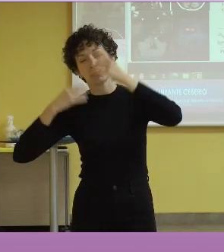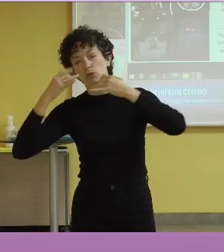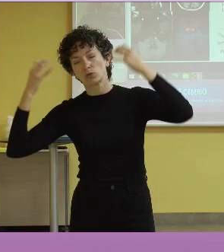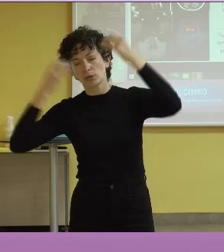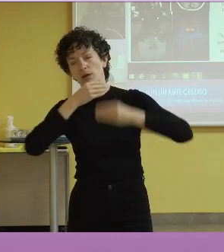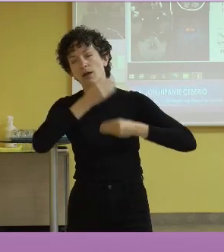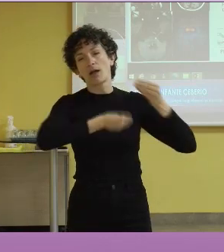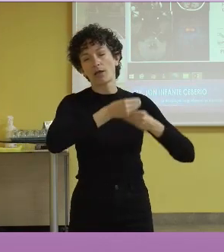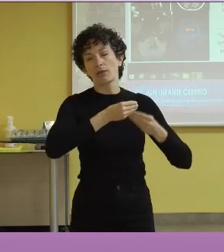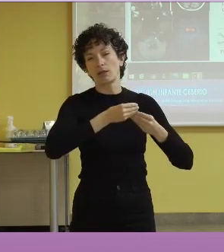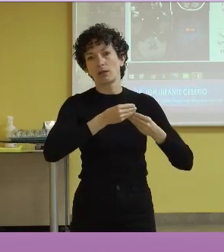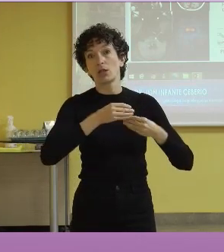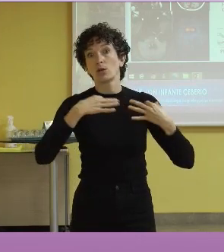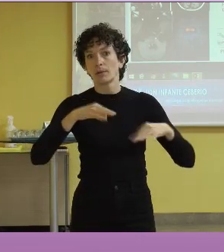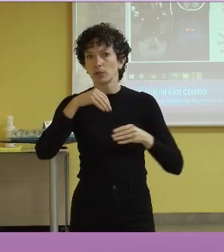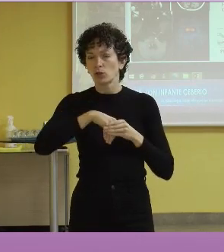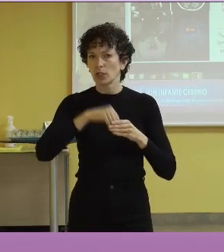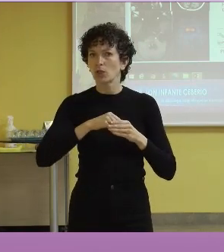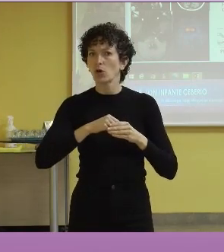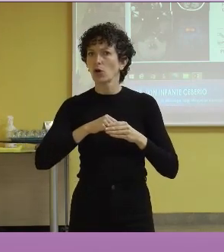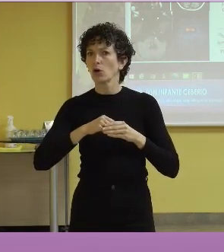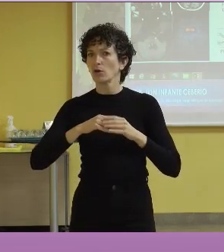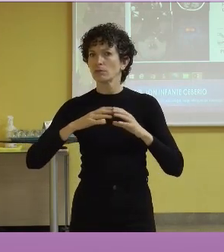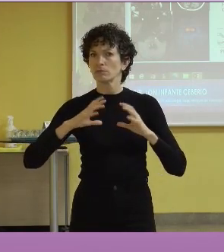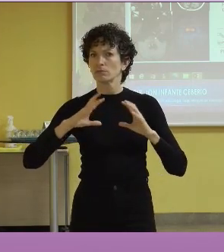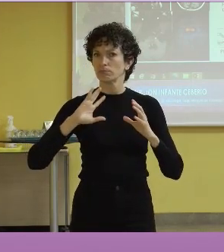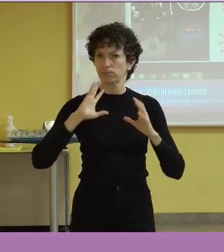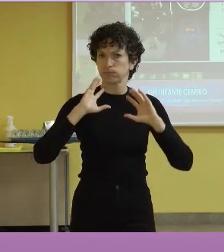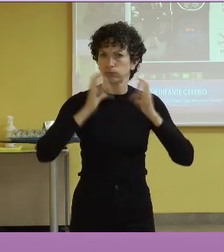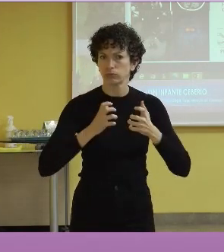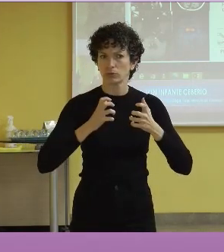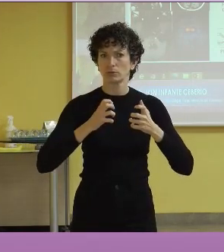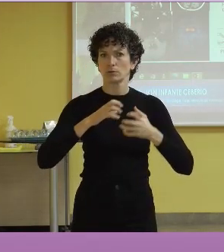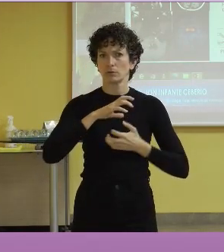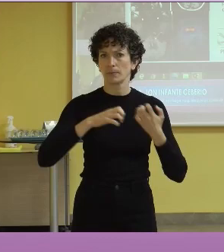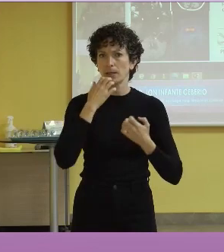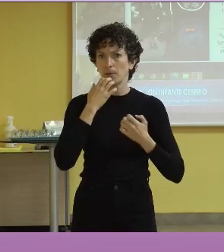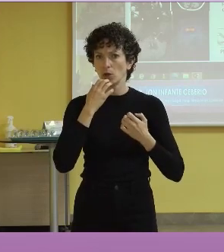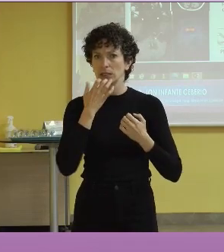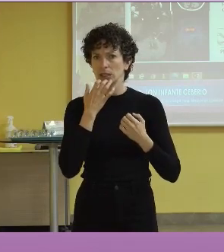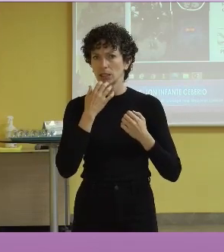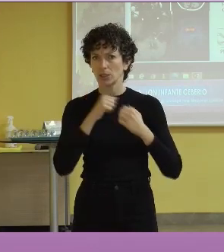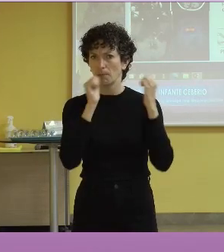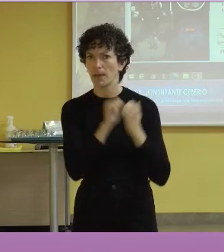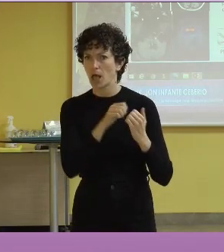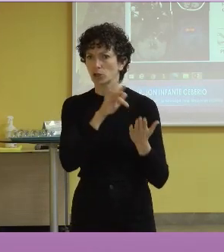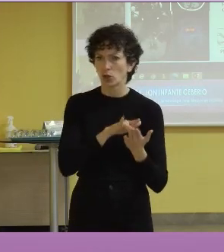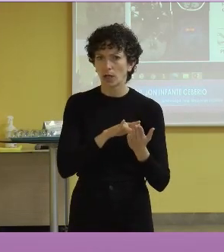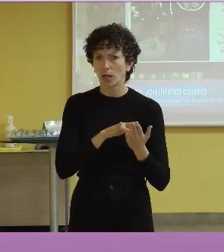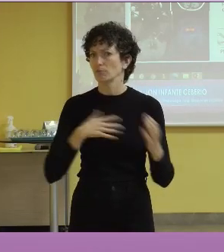suelen tener sueños de contenido violento, con lo cual están soñando pues, que están peleando y pelean. Se